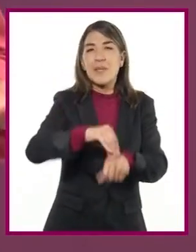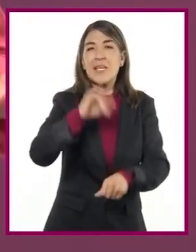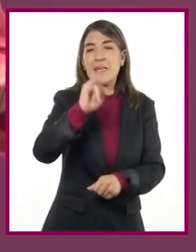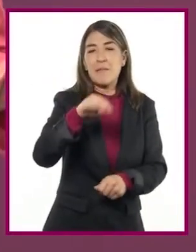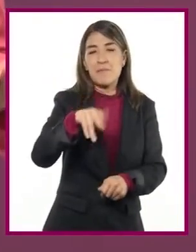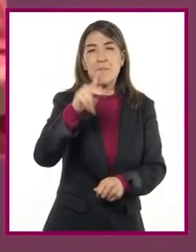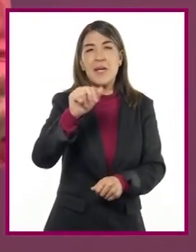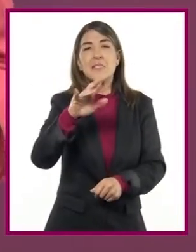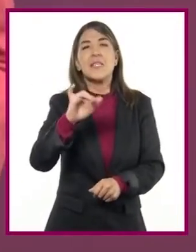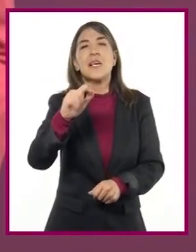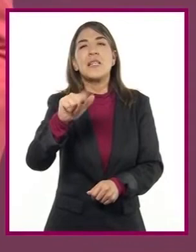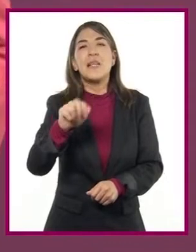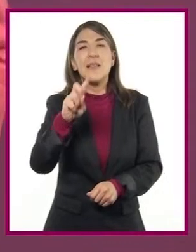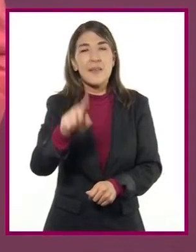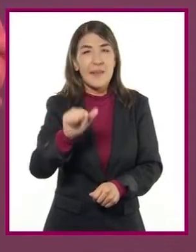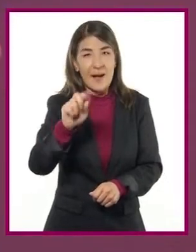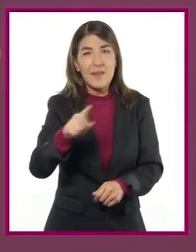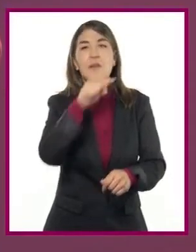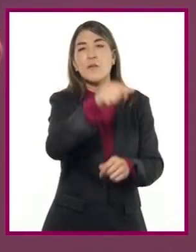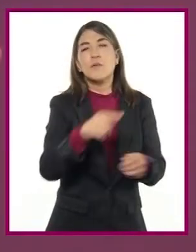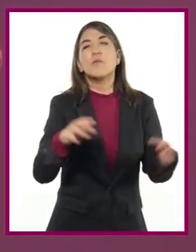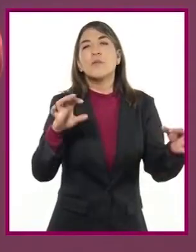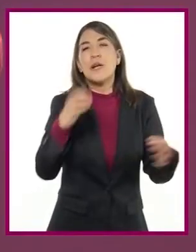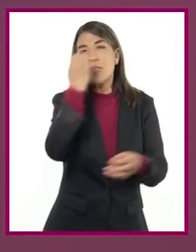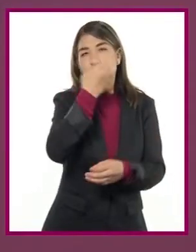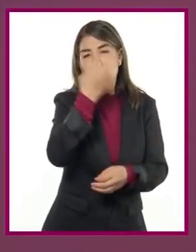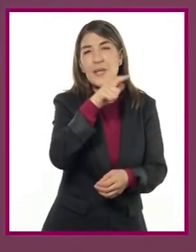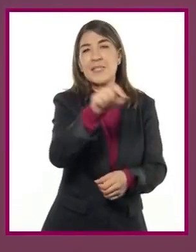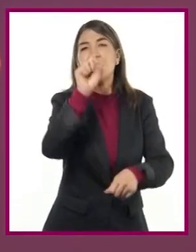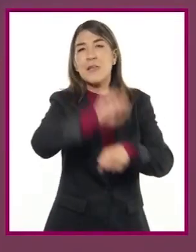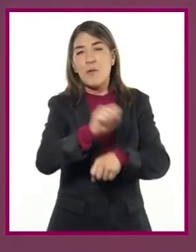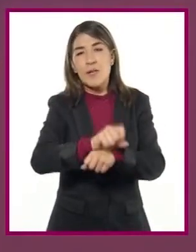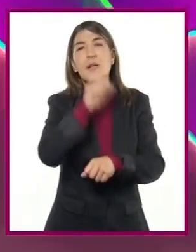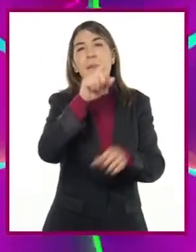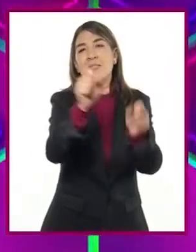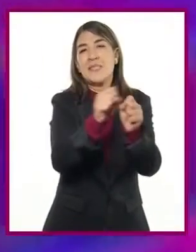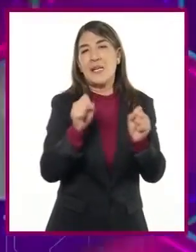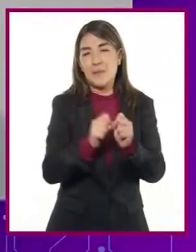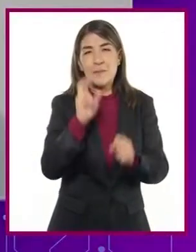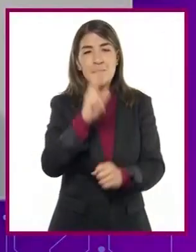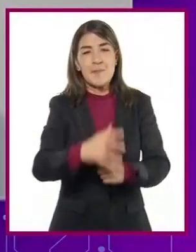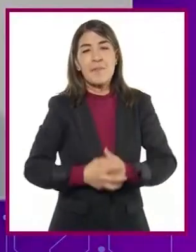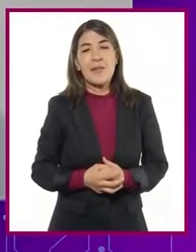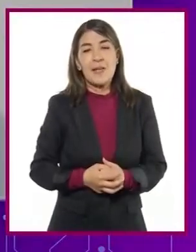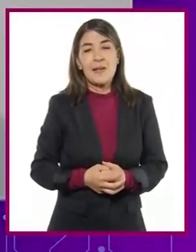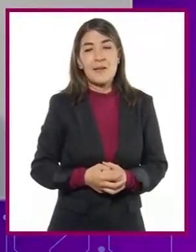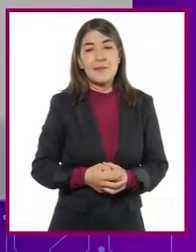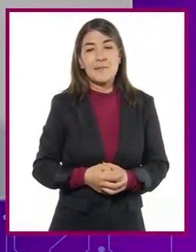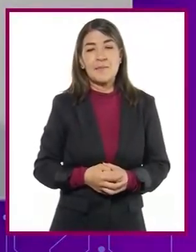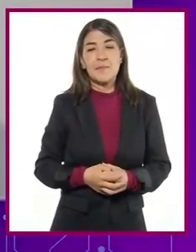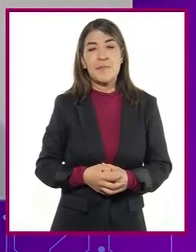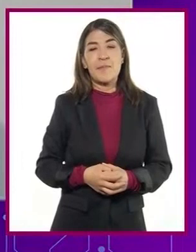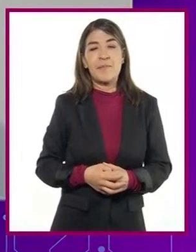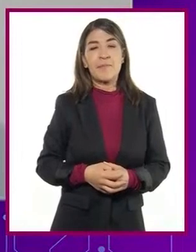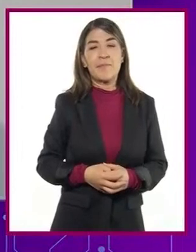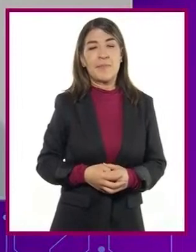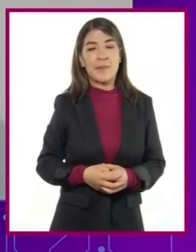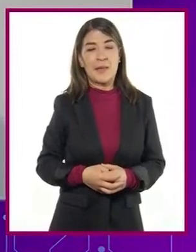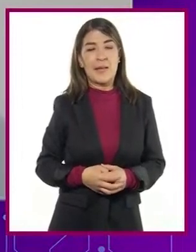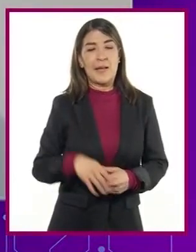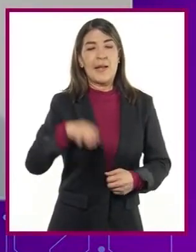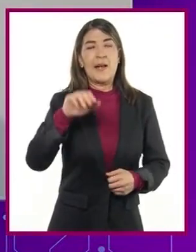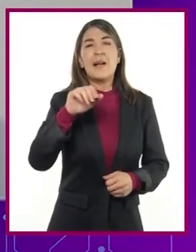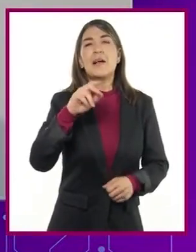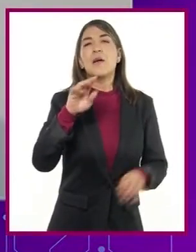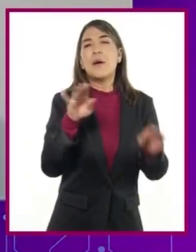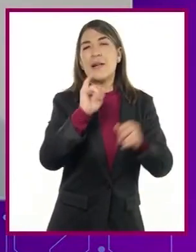en su salón de clases y en la escuela secundaria donde ella trabaja. La imparcialidad es un principio que